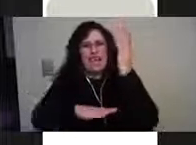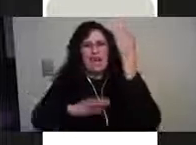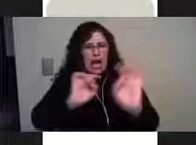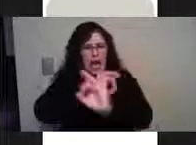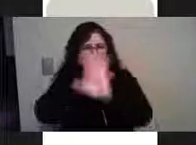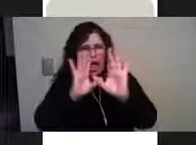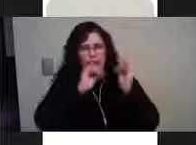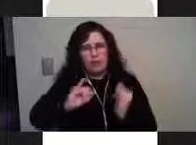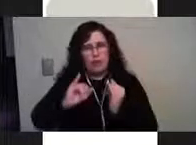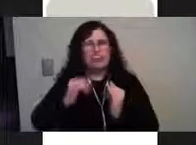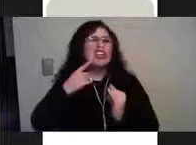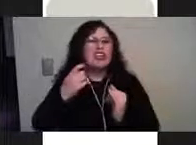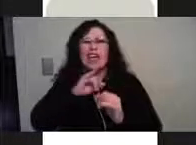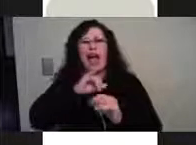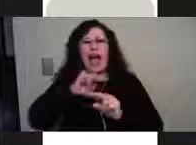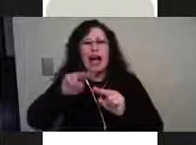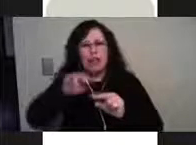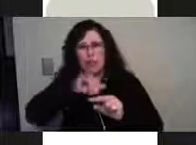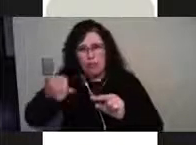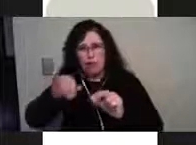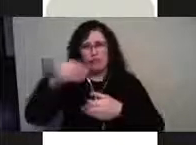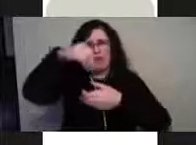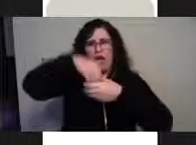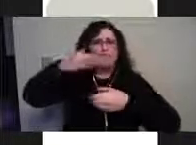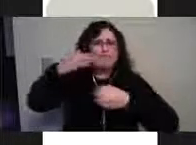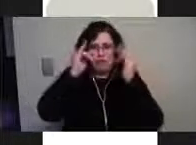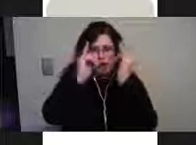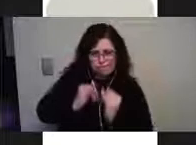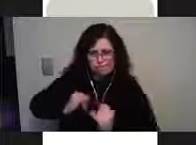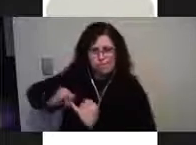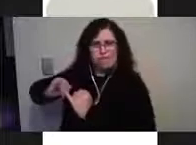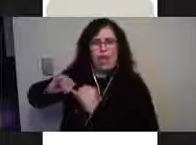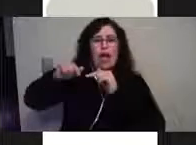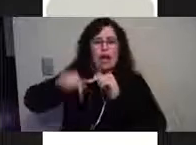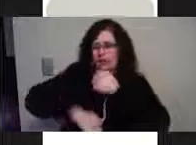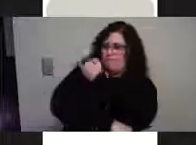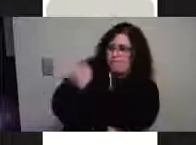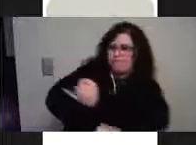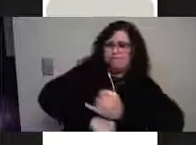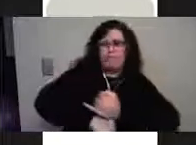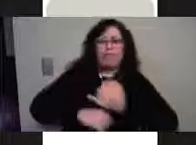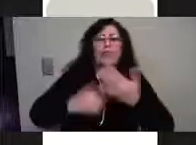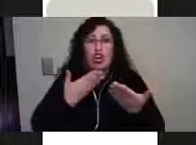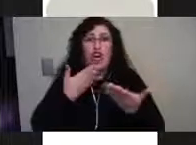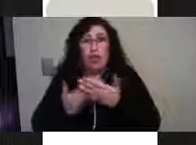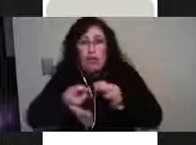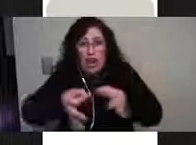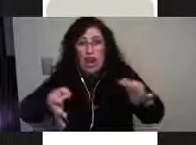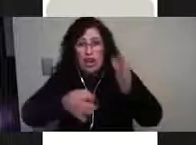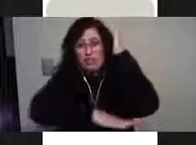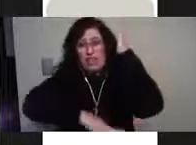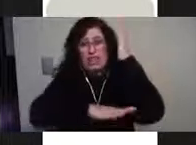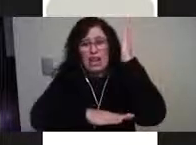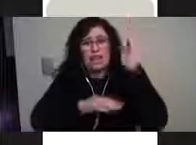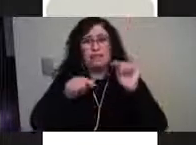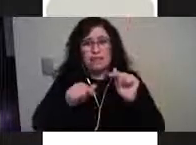envían a la médula espinal. Entonces, cuando hay una alteración de estos ganglios basales, el modelo plantea que este mecanismo que lo que hace corrige